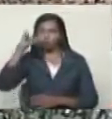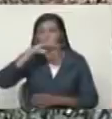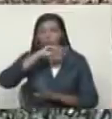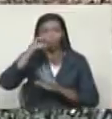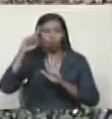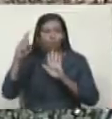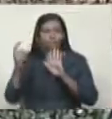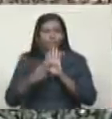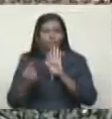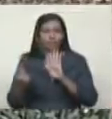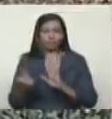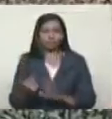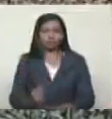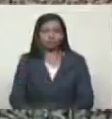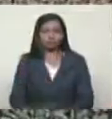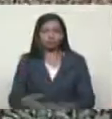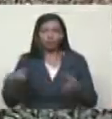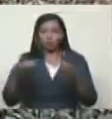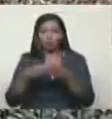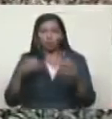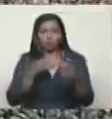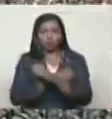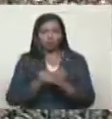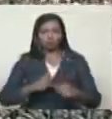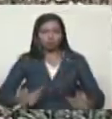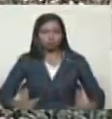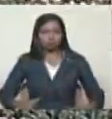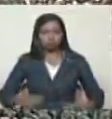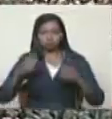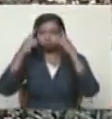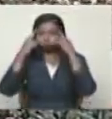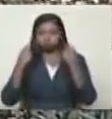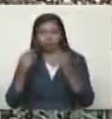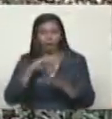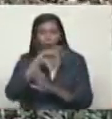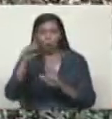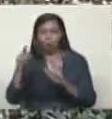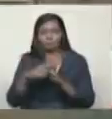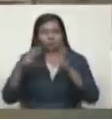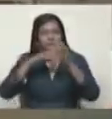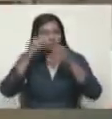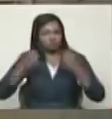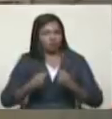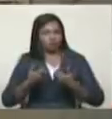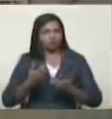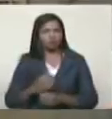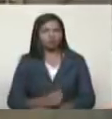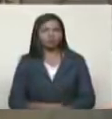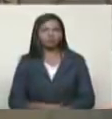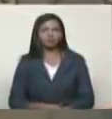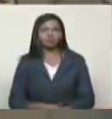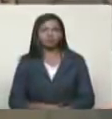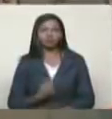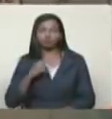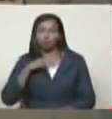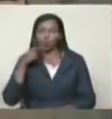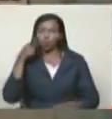completa y poderosa, una Guardia Nacional Bolivariana profesional completa y poderosa. Y di una